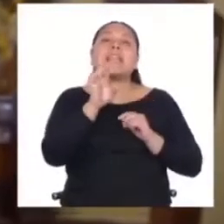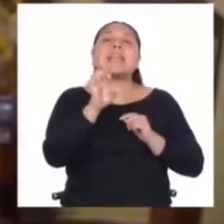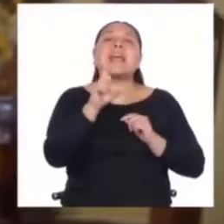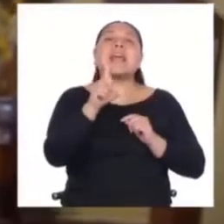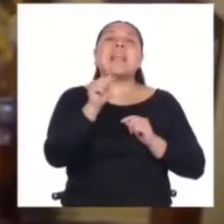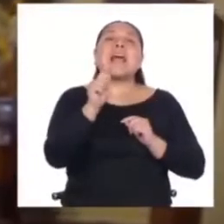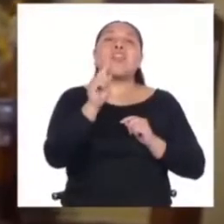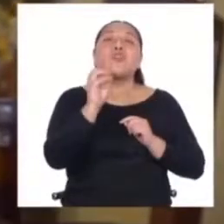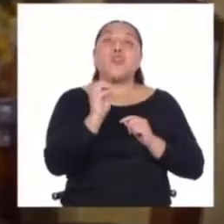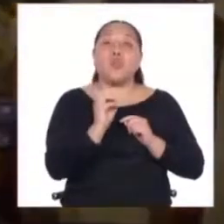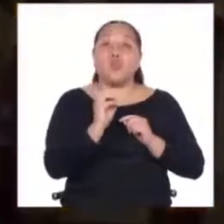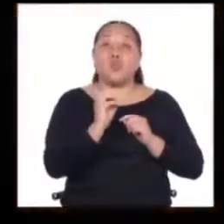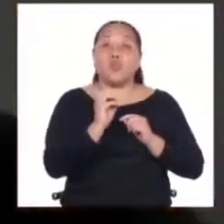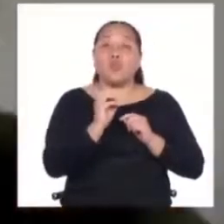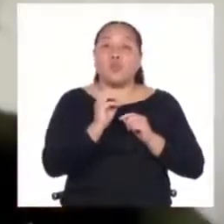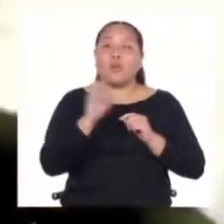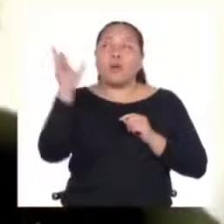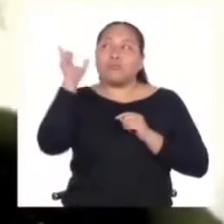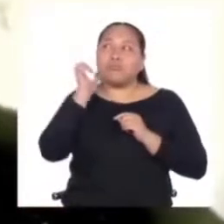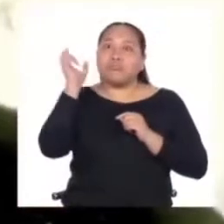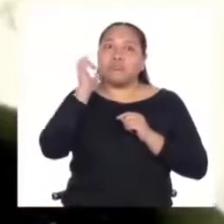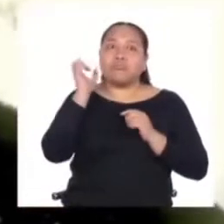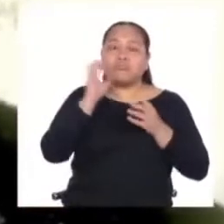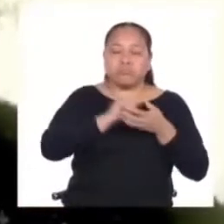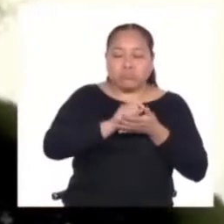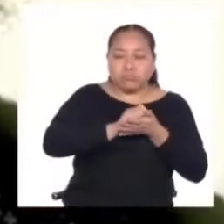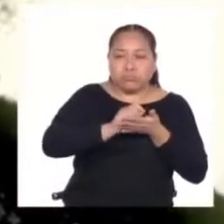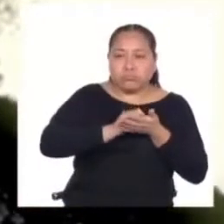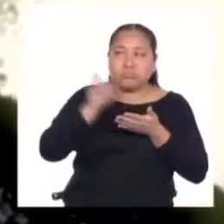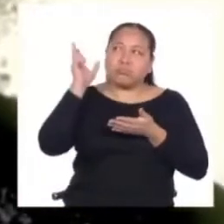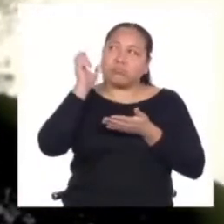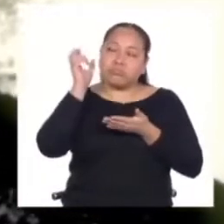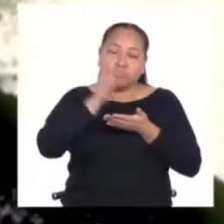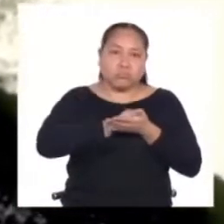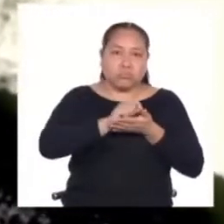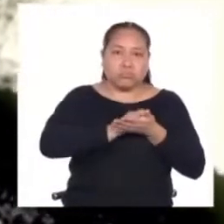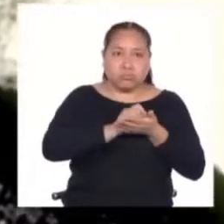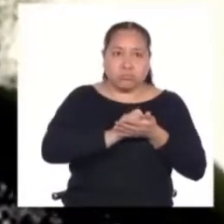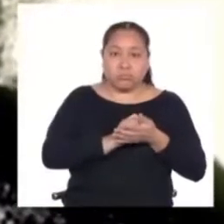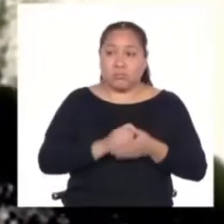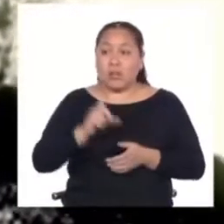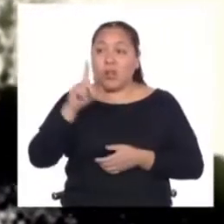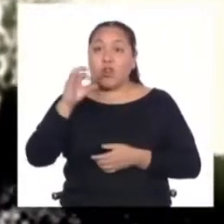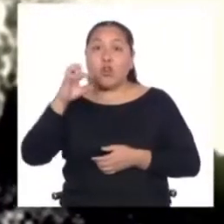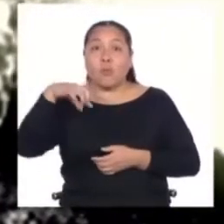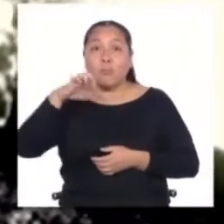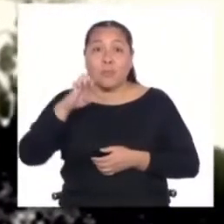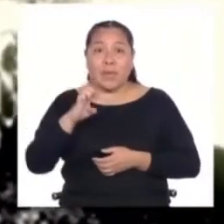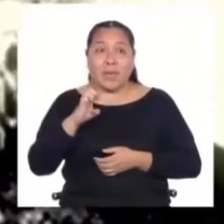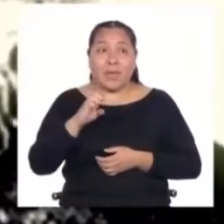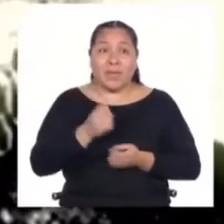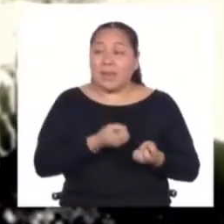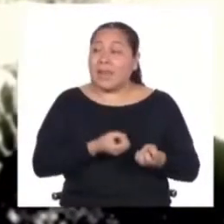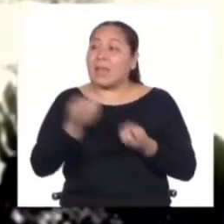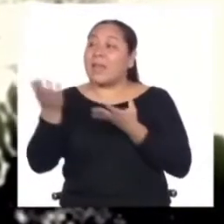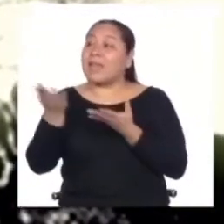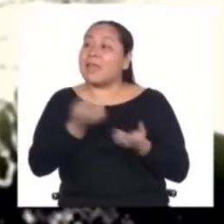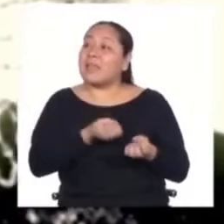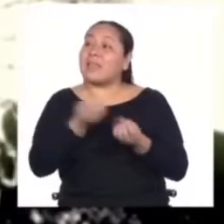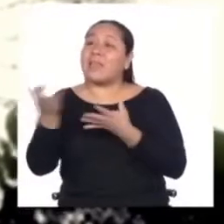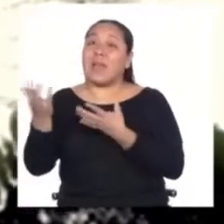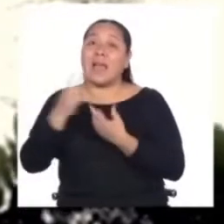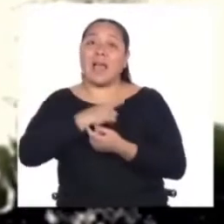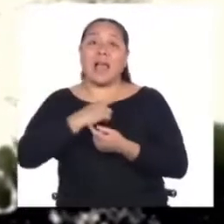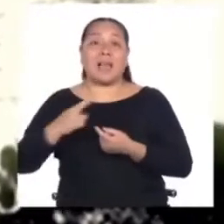un petitorio que Lope García de Castro, cuando llegue a España, le va a entregar al